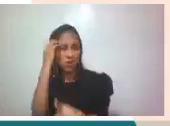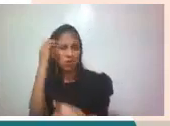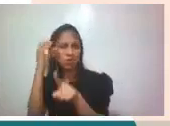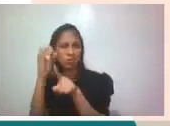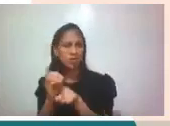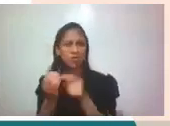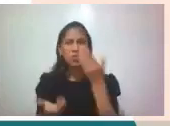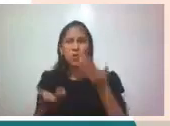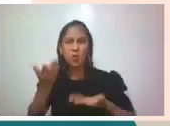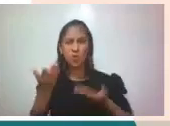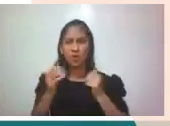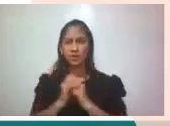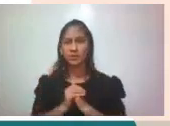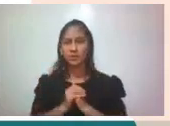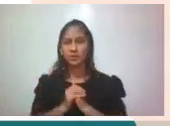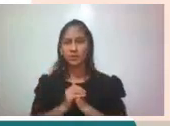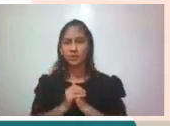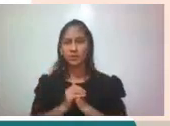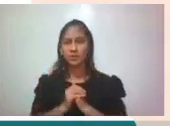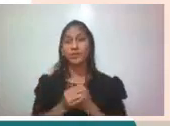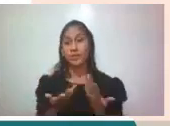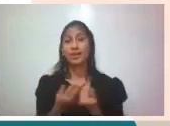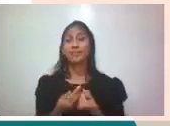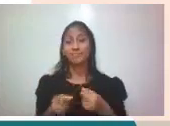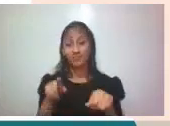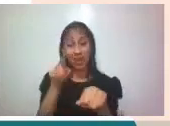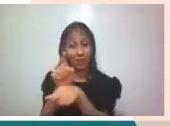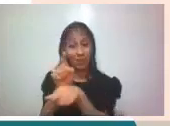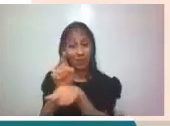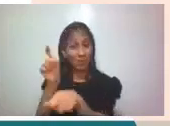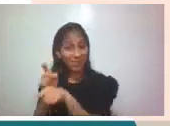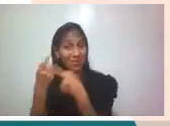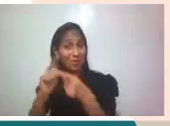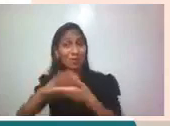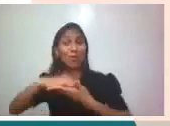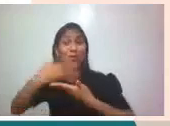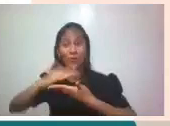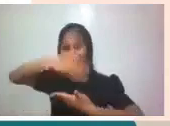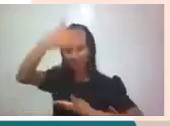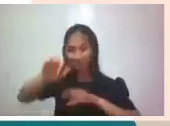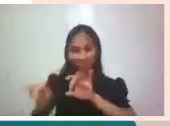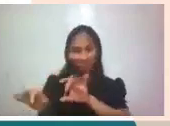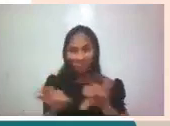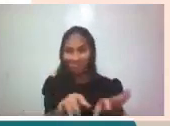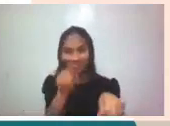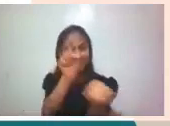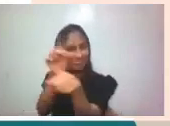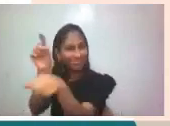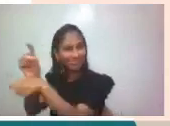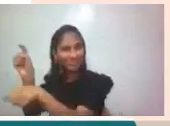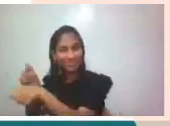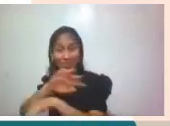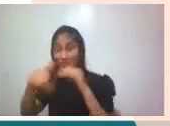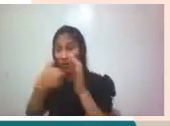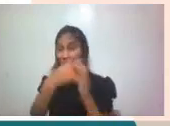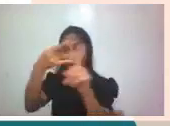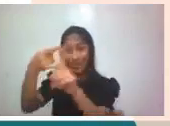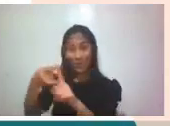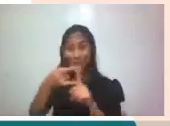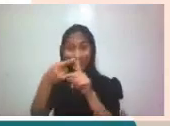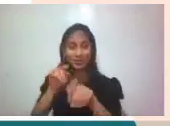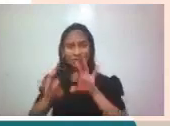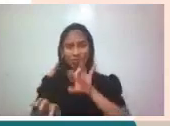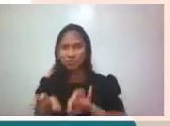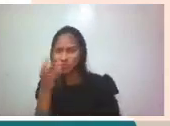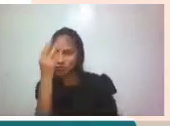interculturalidad es el curso online sobre participación ciudadana. Estamos trabajando en los contenidos y adaptando los contenidos